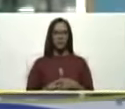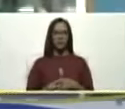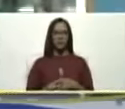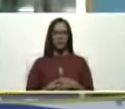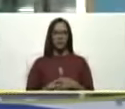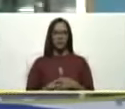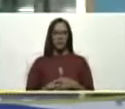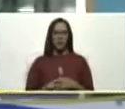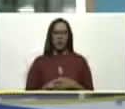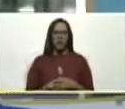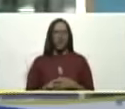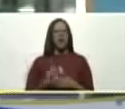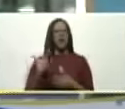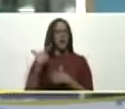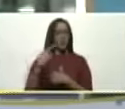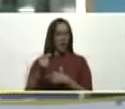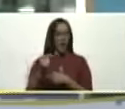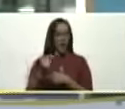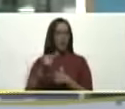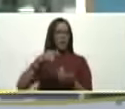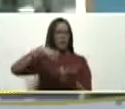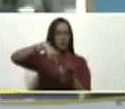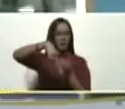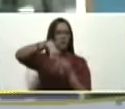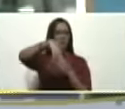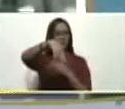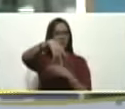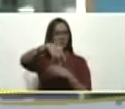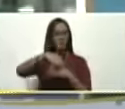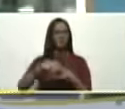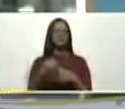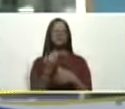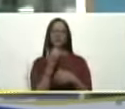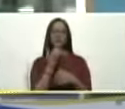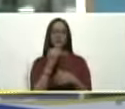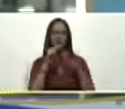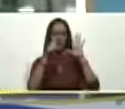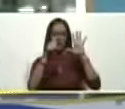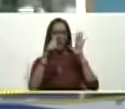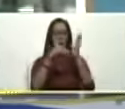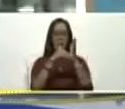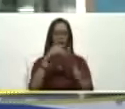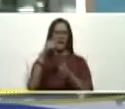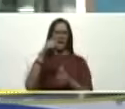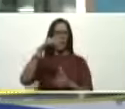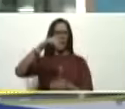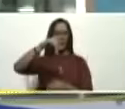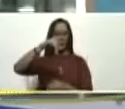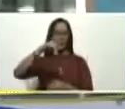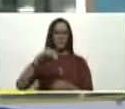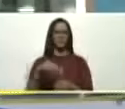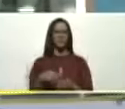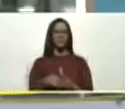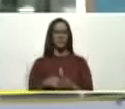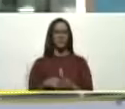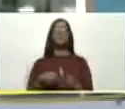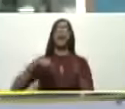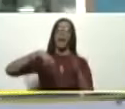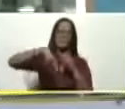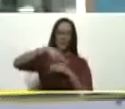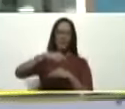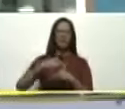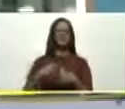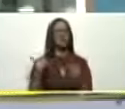Si nos fuéramos a pie hoy, tendríamos que caminar casi 6.000 kilómetros. Y a pie se fueron